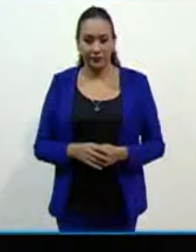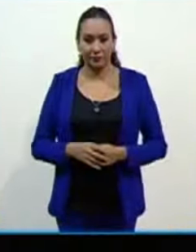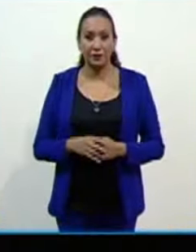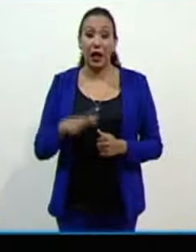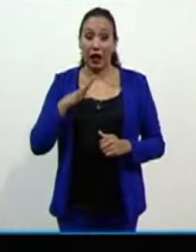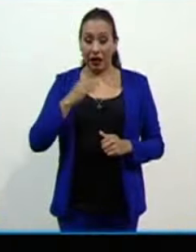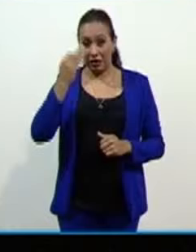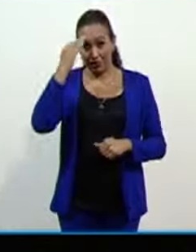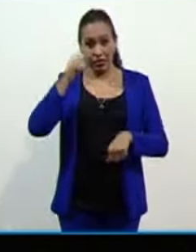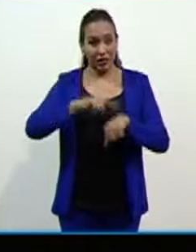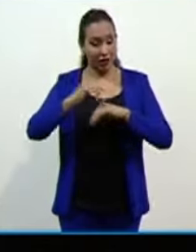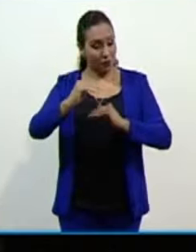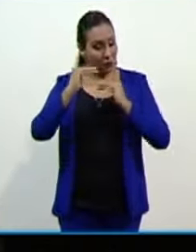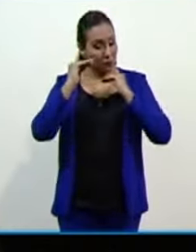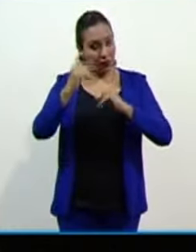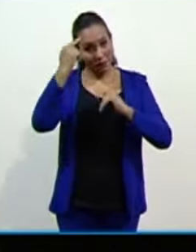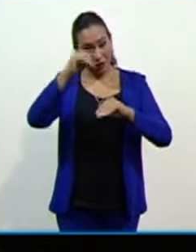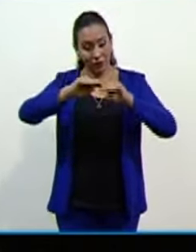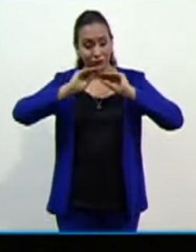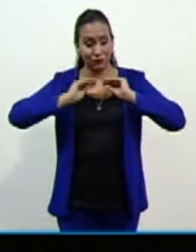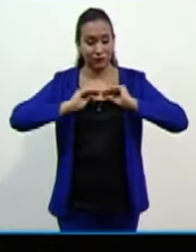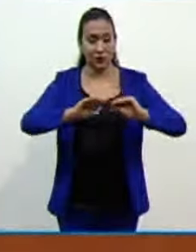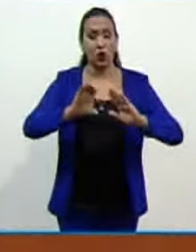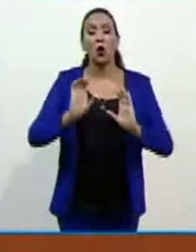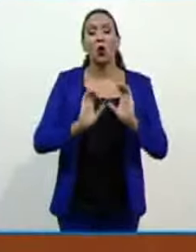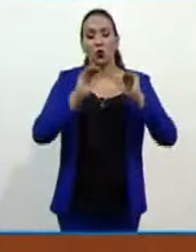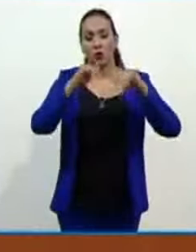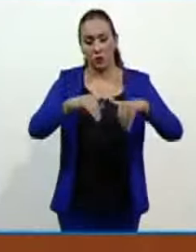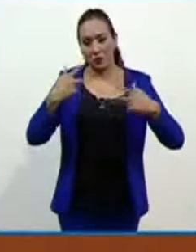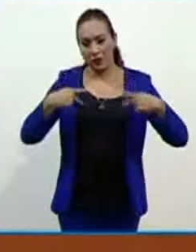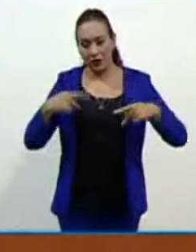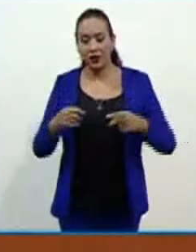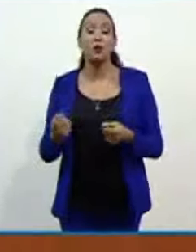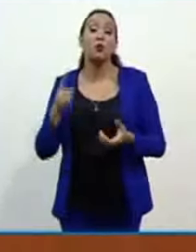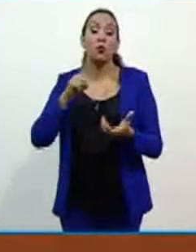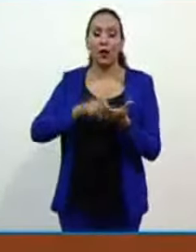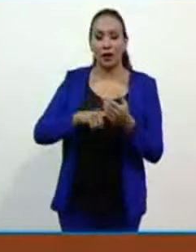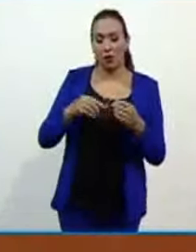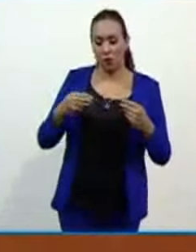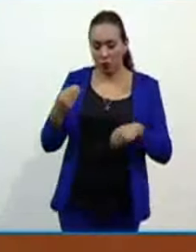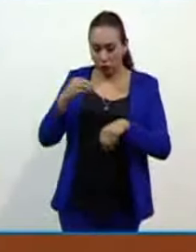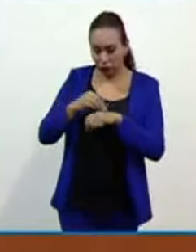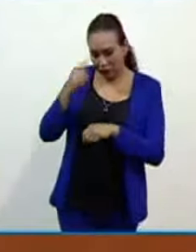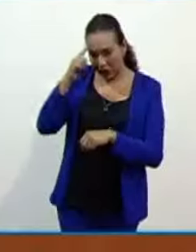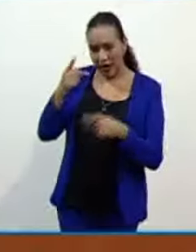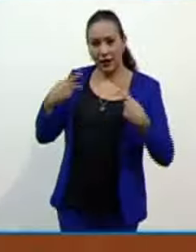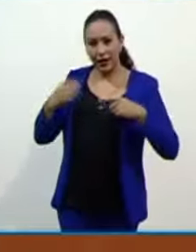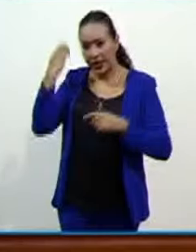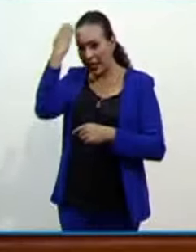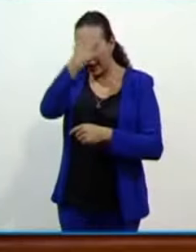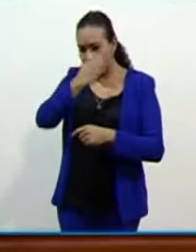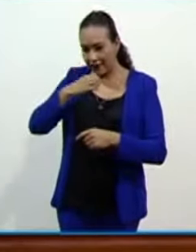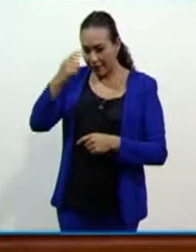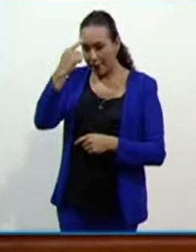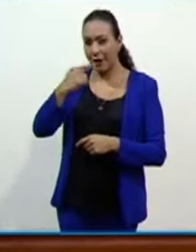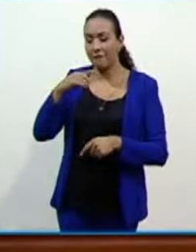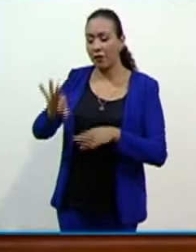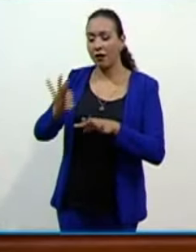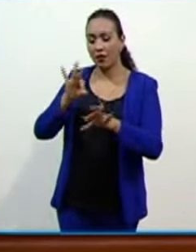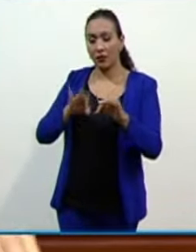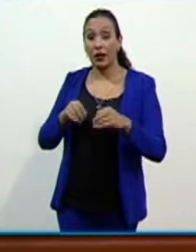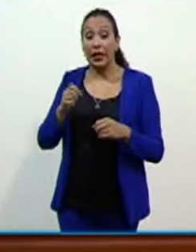lanzar la convocatoria, instalar los comités de evaluación y precisa que durante las campañas los candidatos podrán